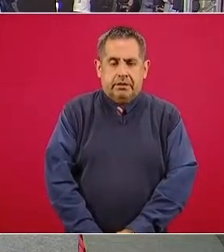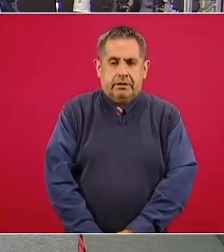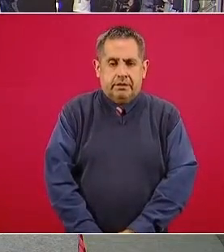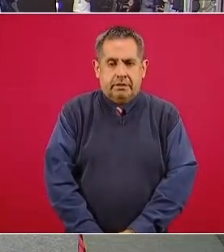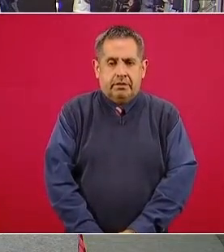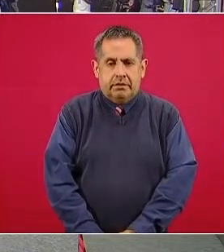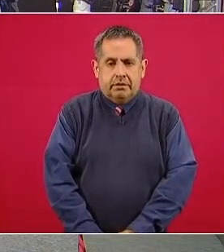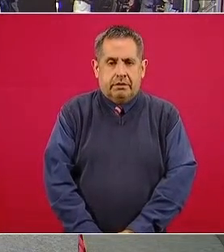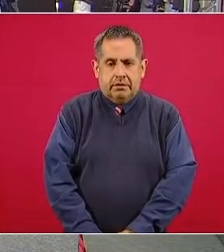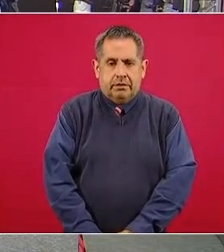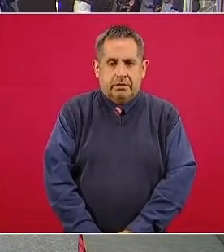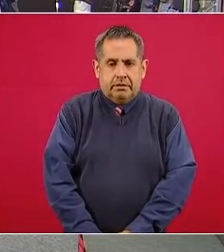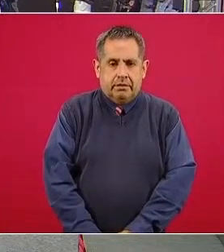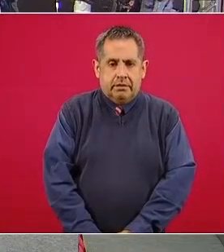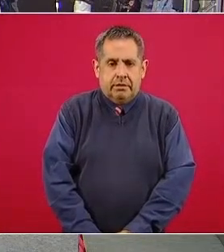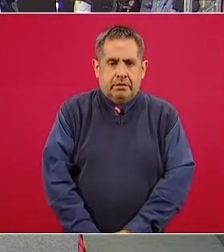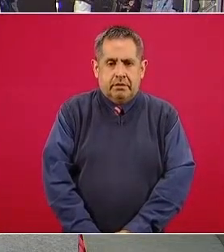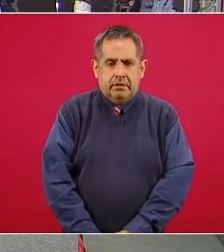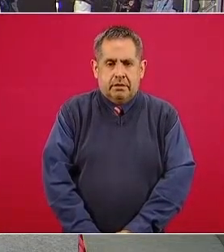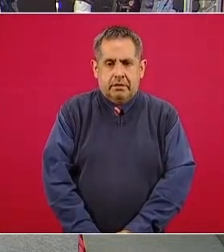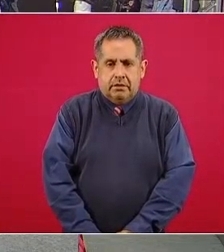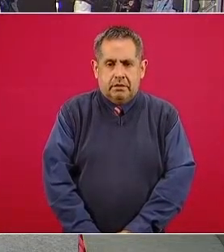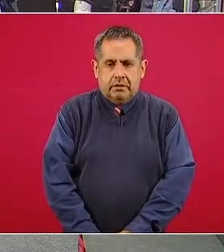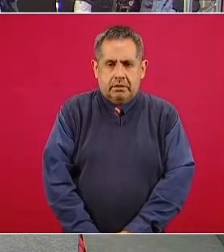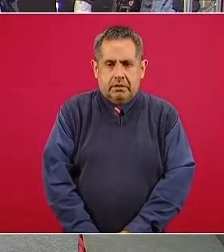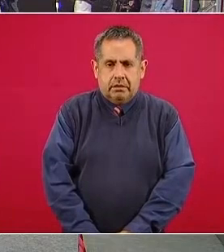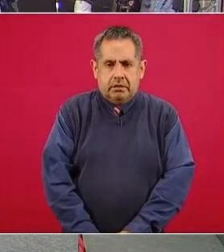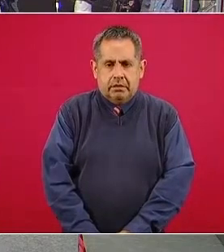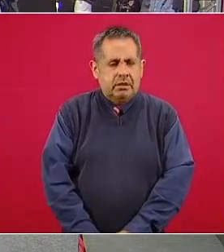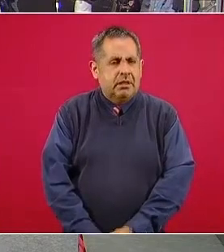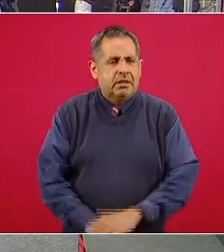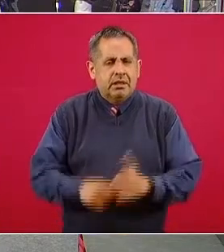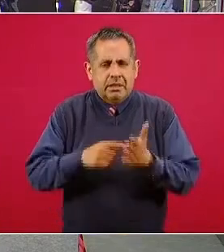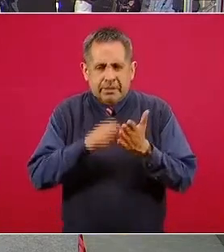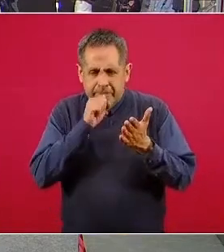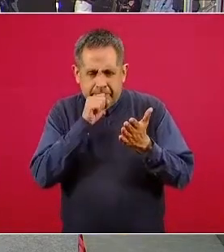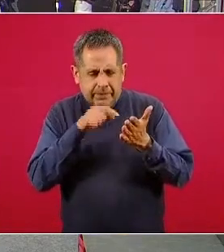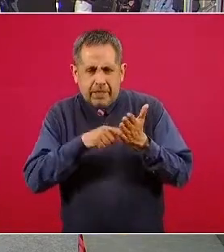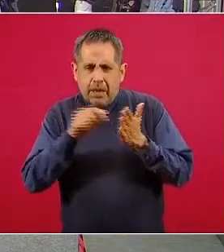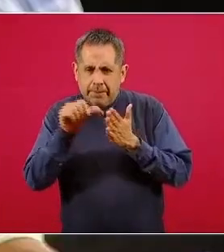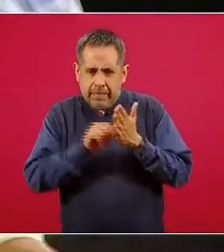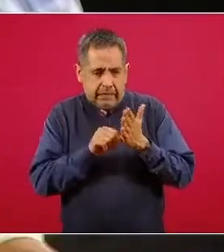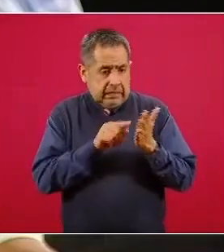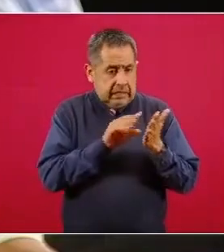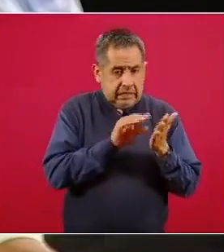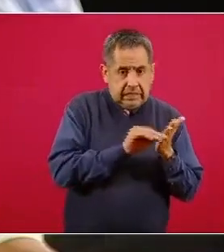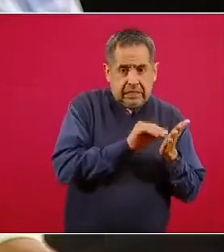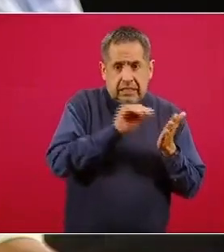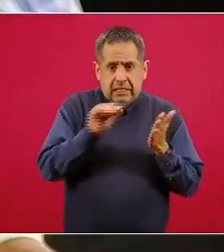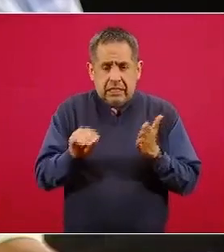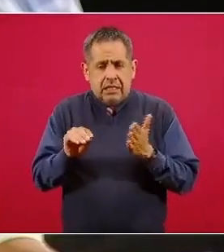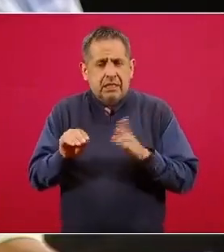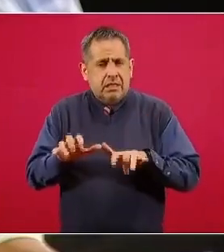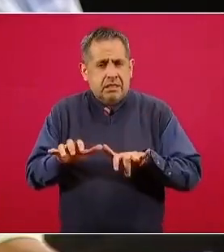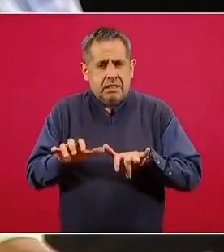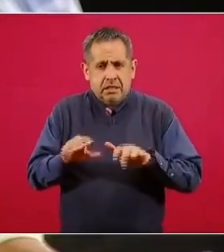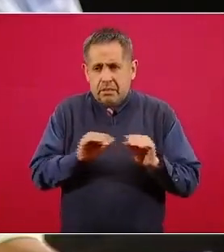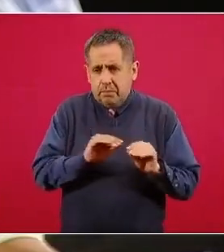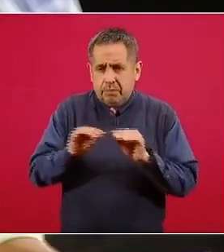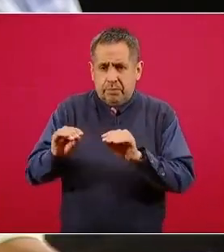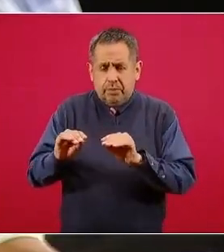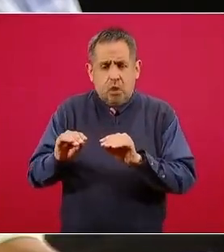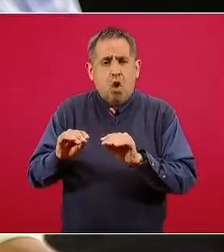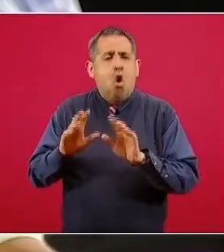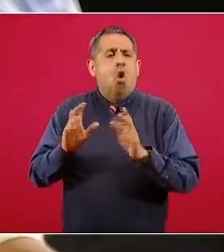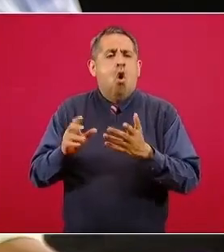Y viene el mes en el que te vacunaron. ¿Esto se puede transferir a tu cartilla electrónica, por ejemplo, y ahí tenerlo